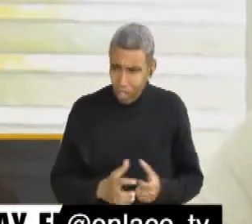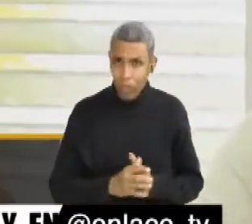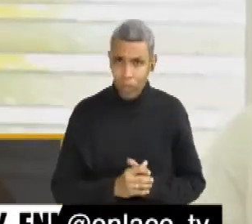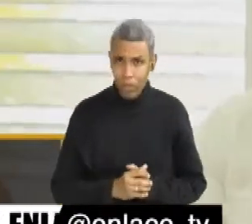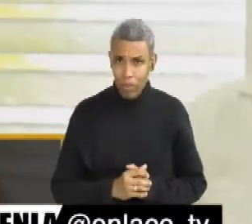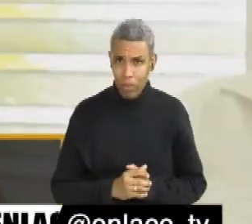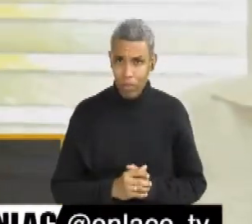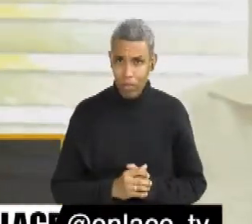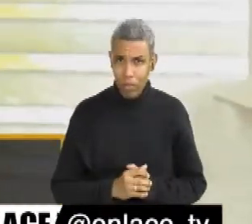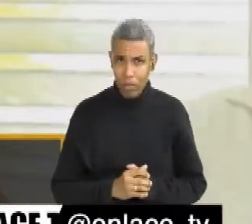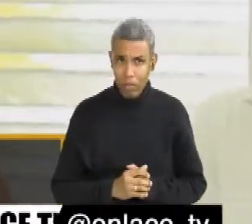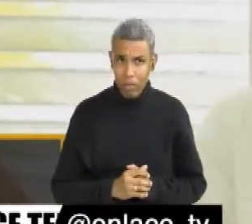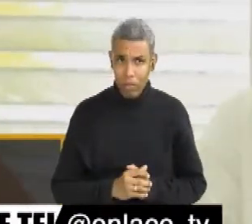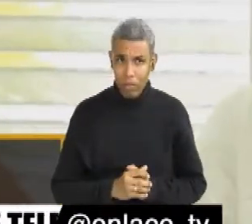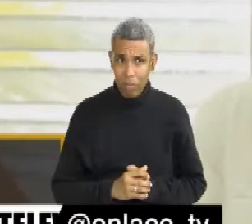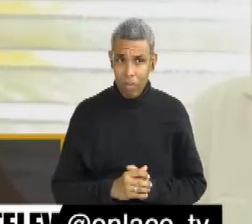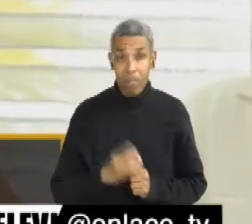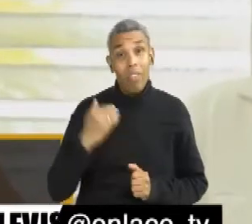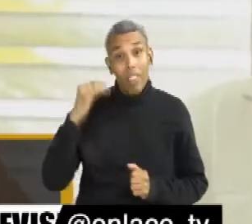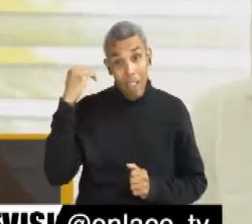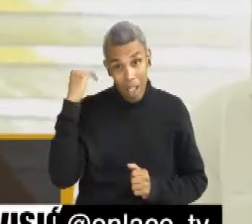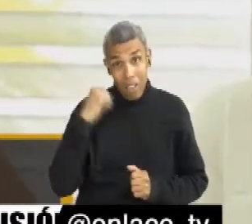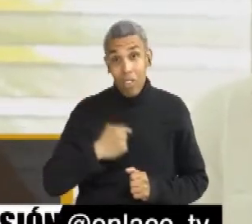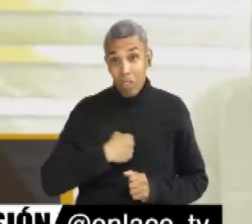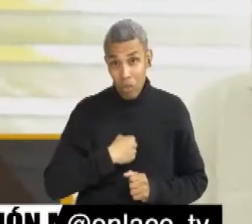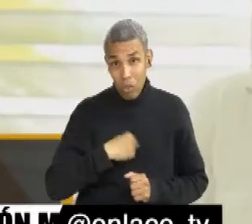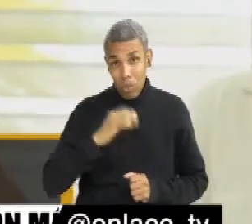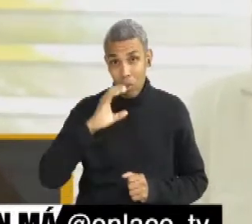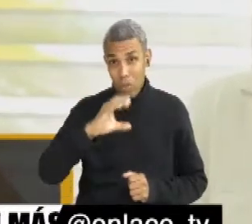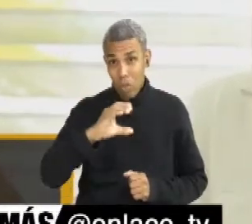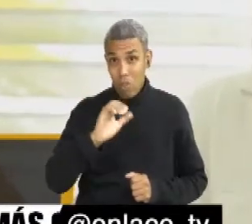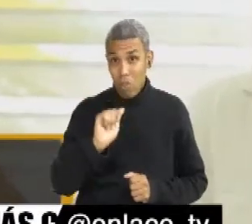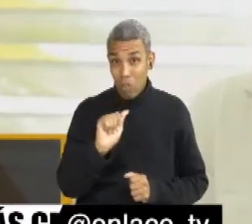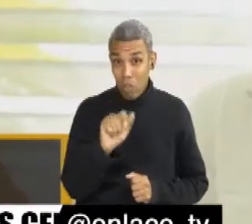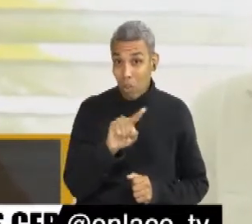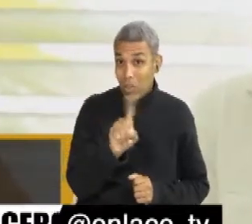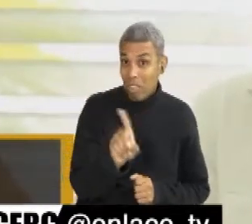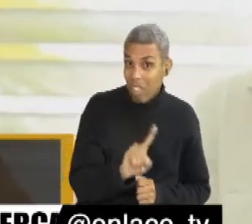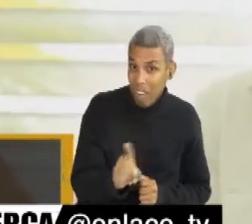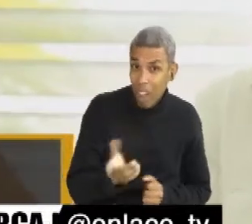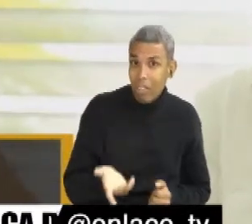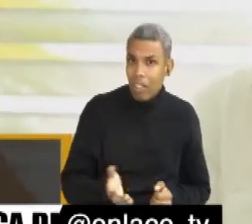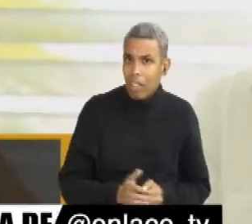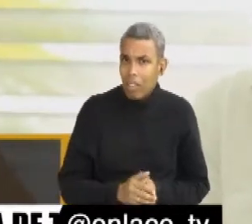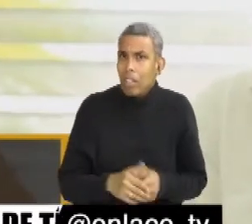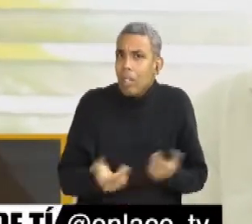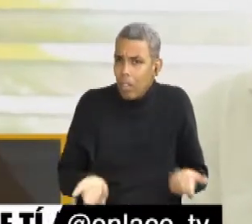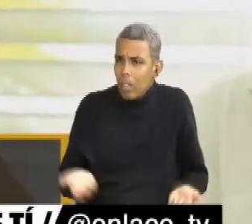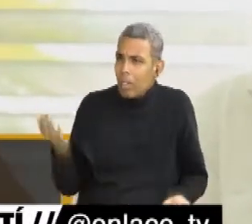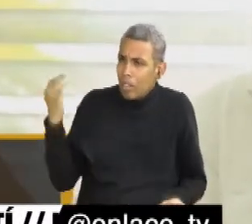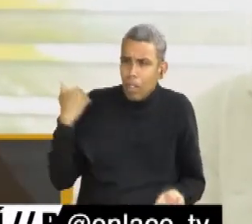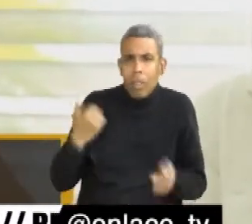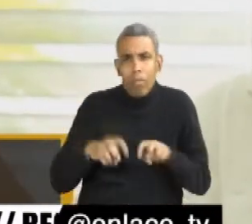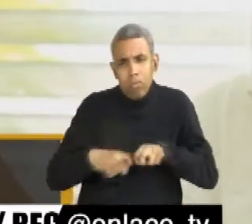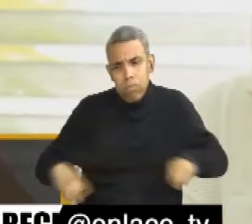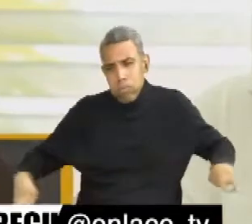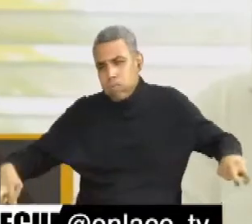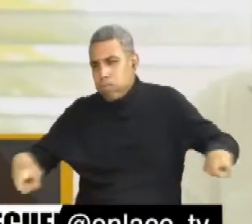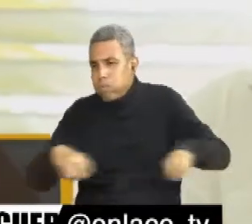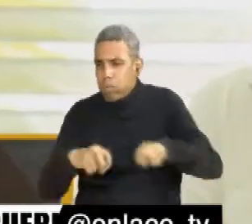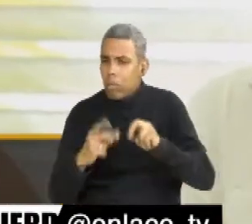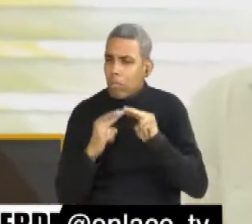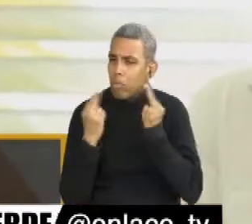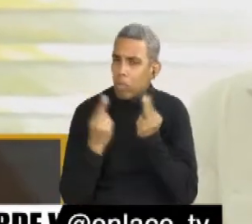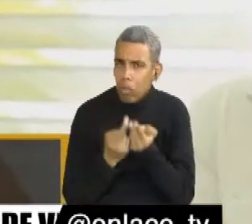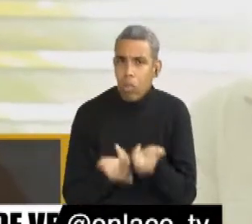la audiencia aquí con la CAS, yo pregunté que en dónde estaban los entes de control, que qué había pasado con la